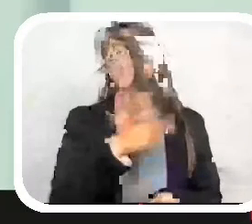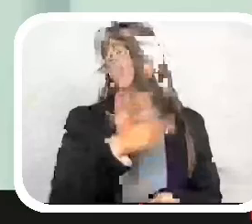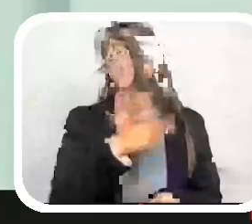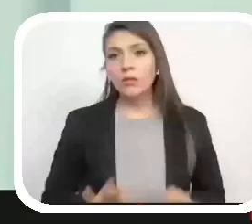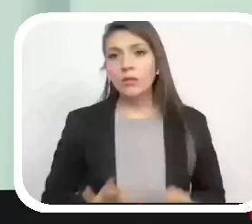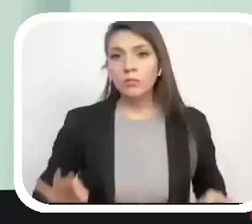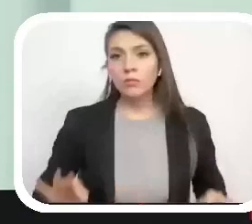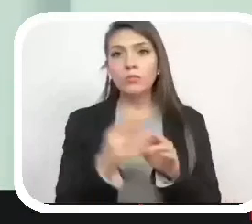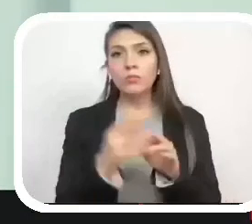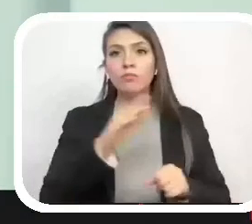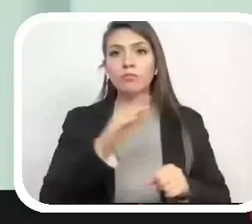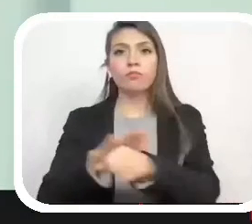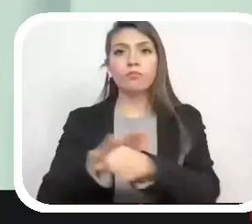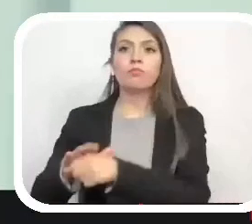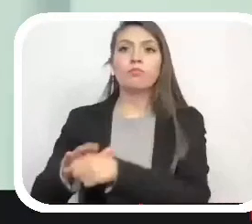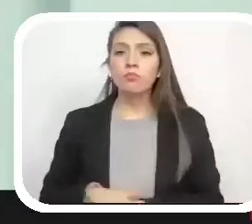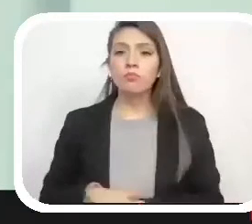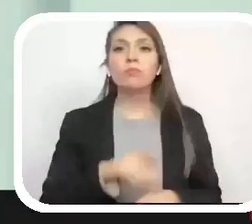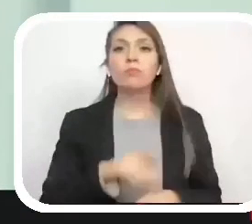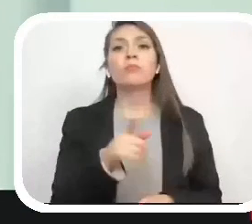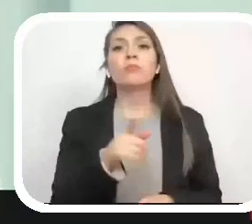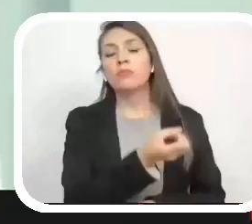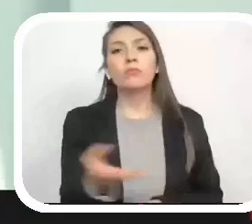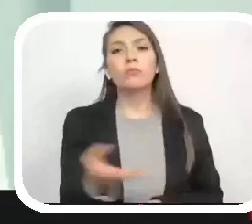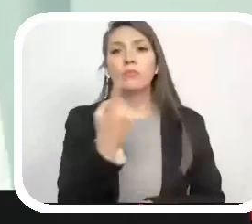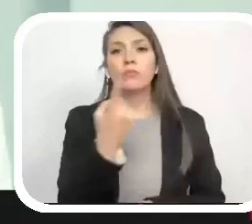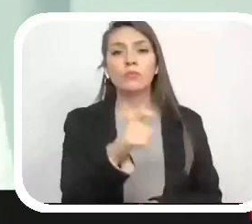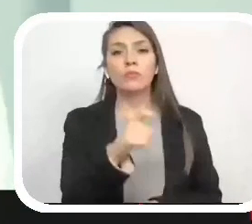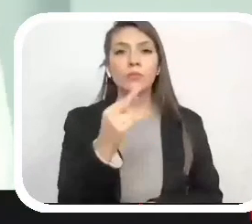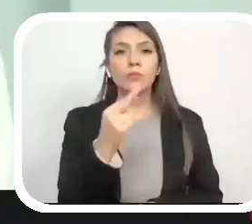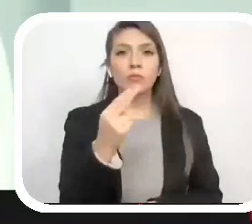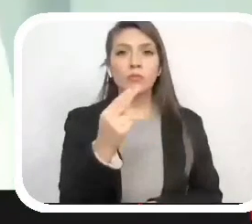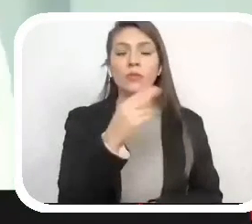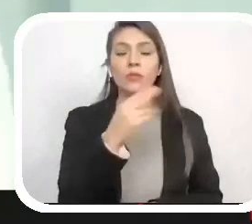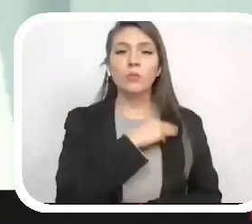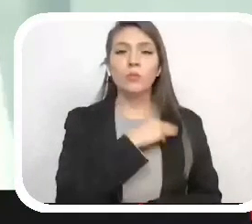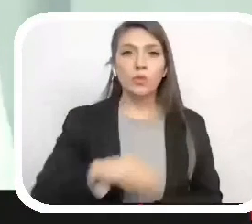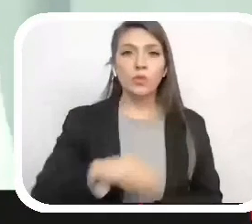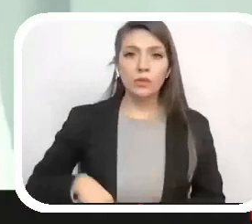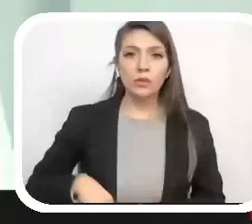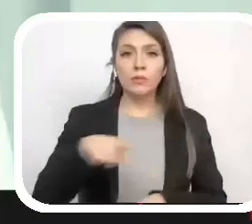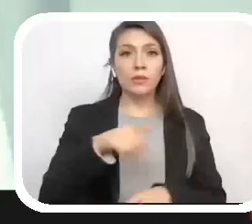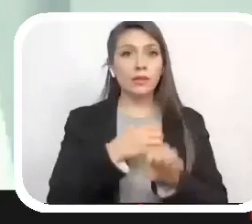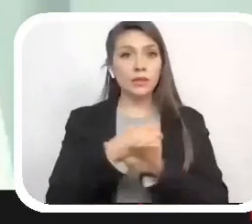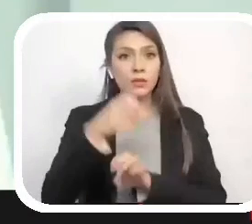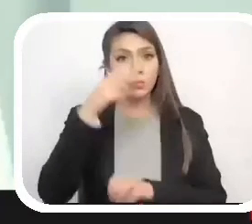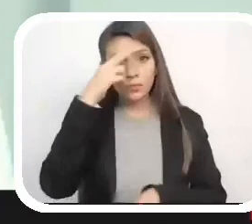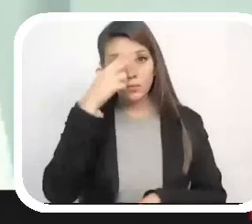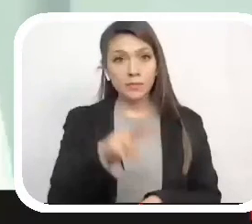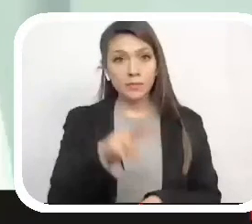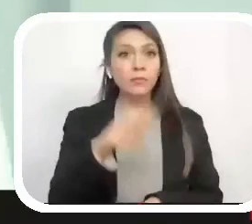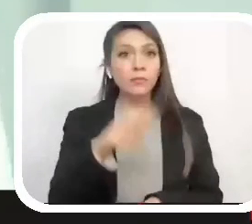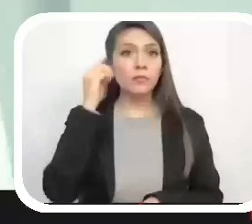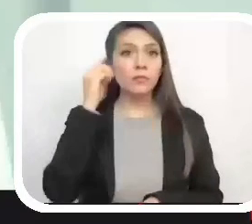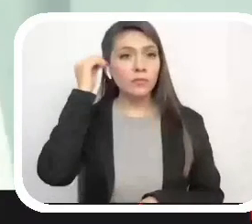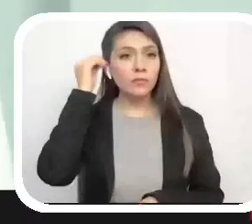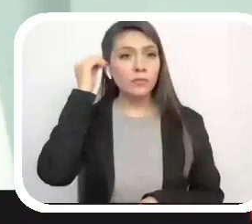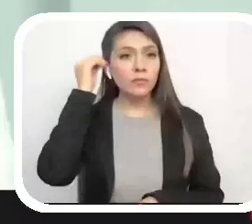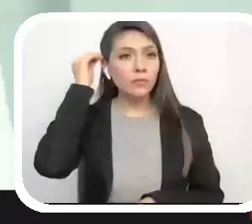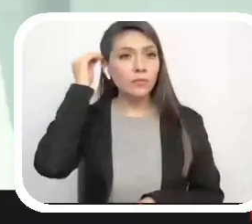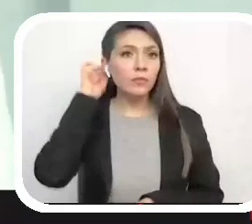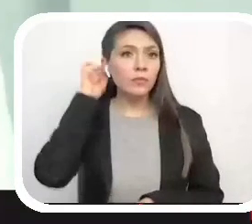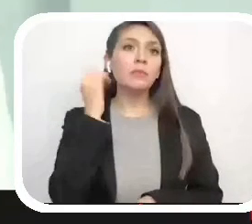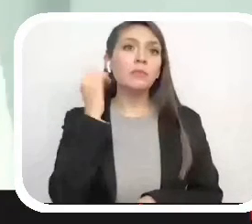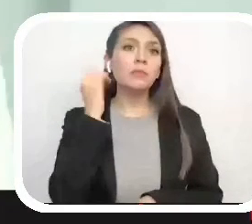a los 125 municipios del Estado de México para que durante la realización de prácticas agropecuarias